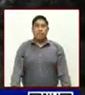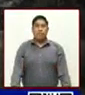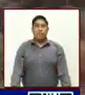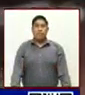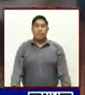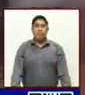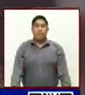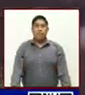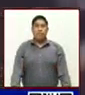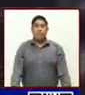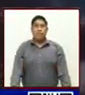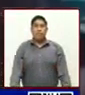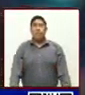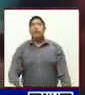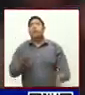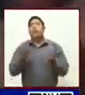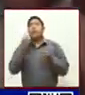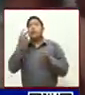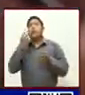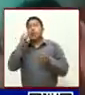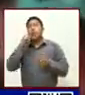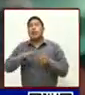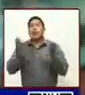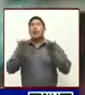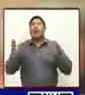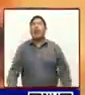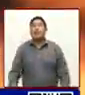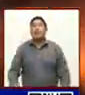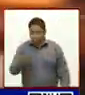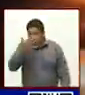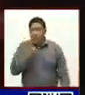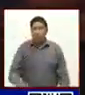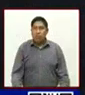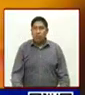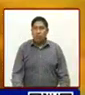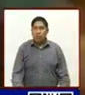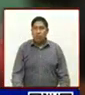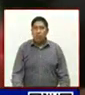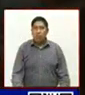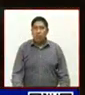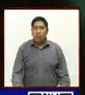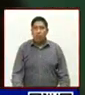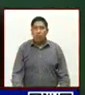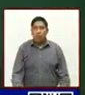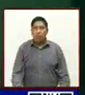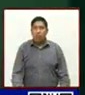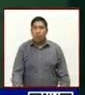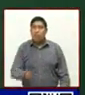¿Qué pasa? ¿La niña que se sigue viviendo aquí?